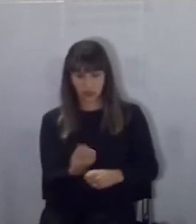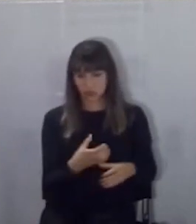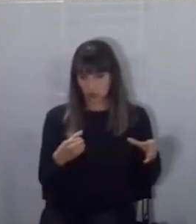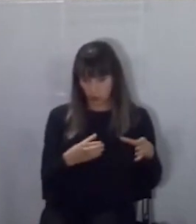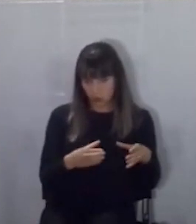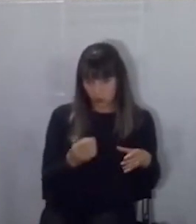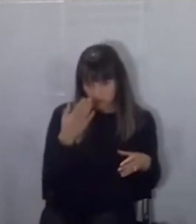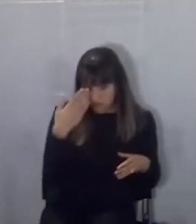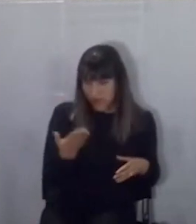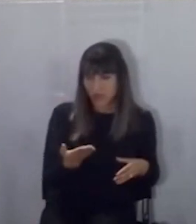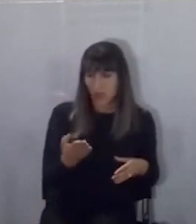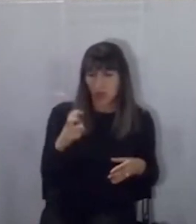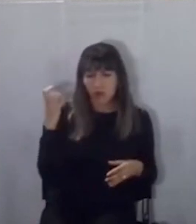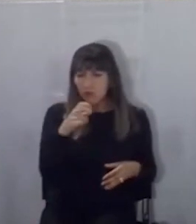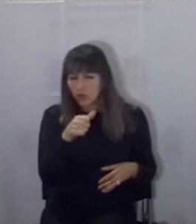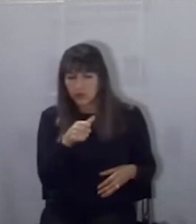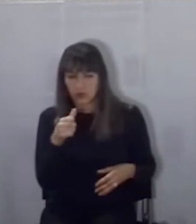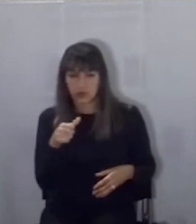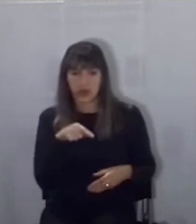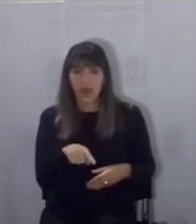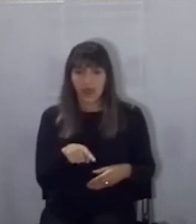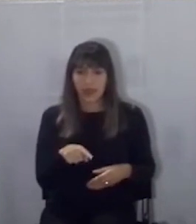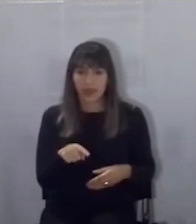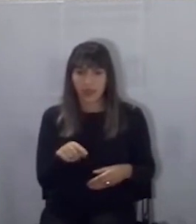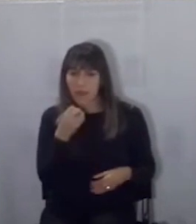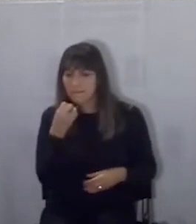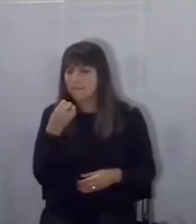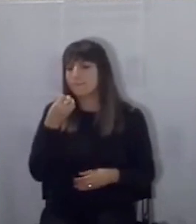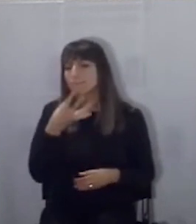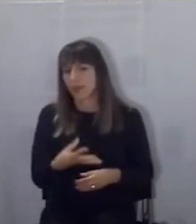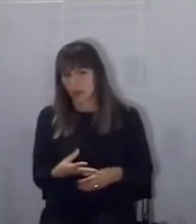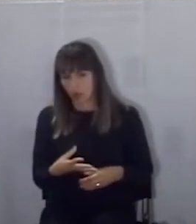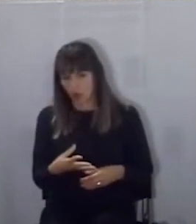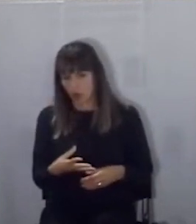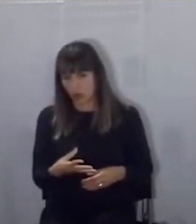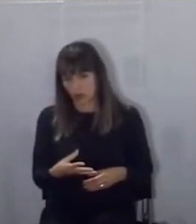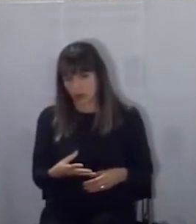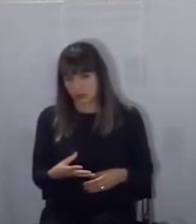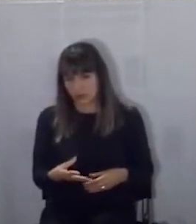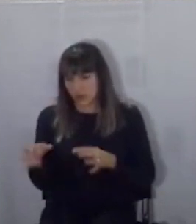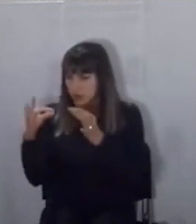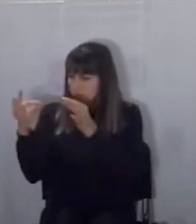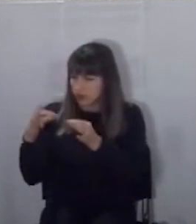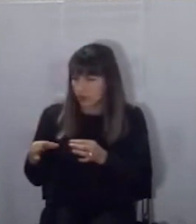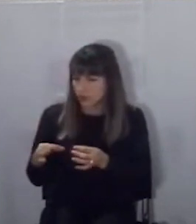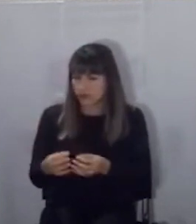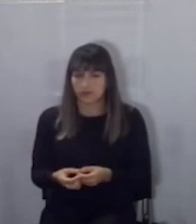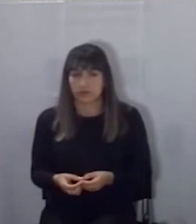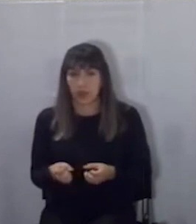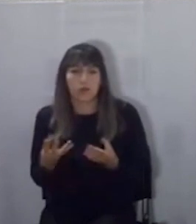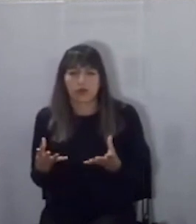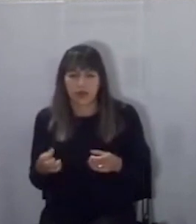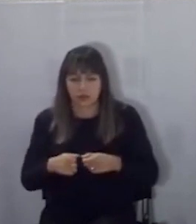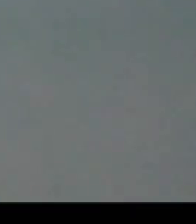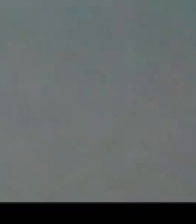saludo a la bandera que había propuesto el sector del diputado Rodrigo Blas, Unión y Cambio. Desde la bancada del Frente Amplio aceptamos